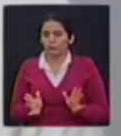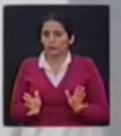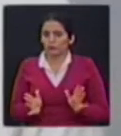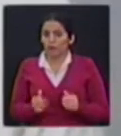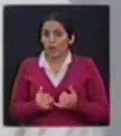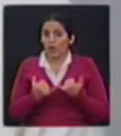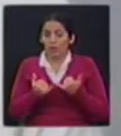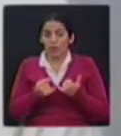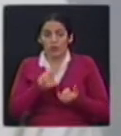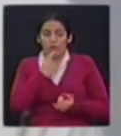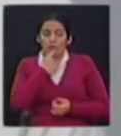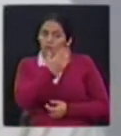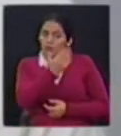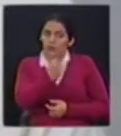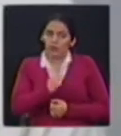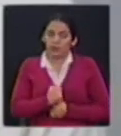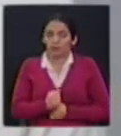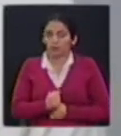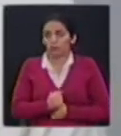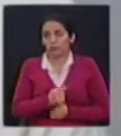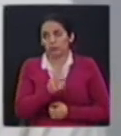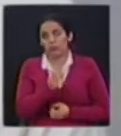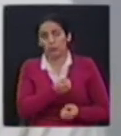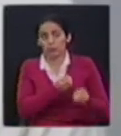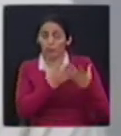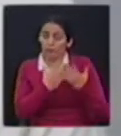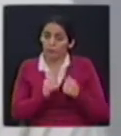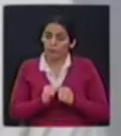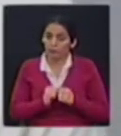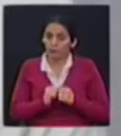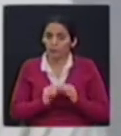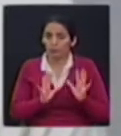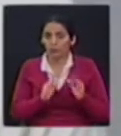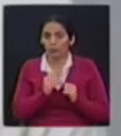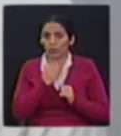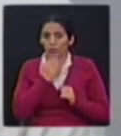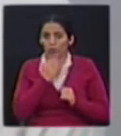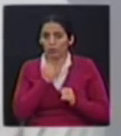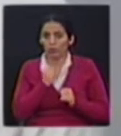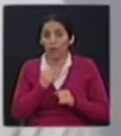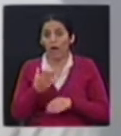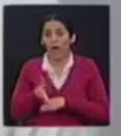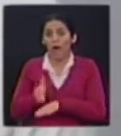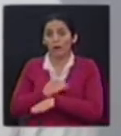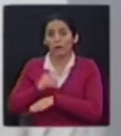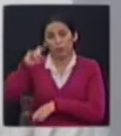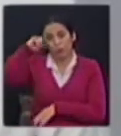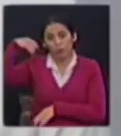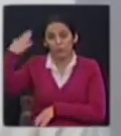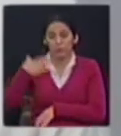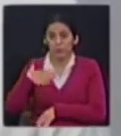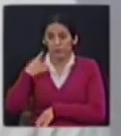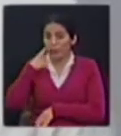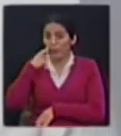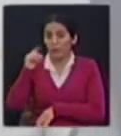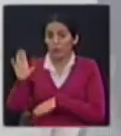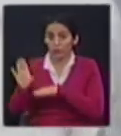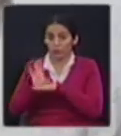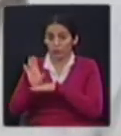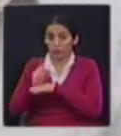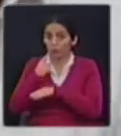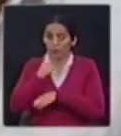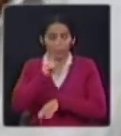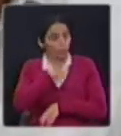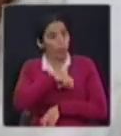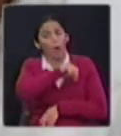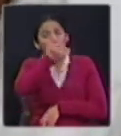pedidos, ni voy a dar consejos, porque mi papá me dijo siempre que el único consejo que me daba era no dar consejos, pero